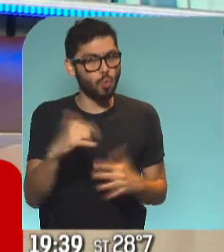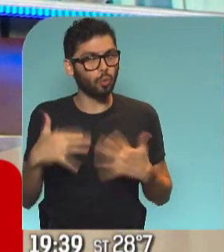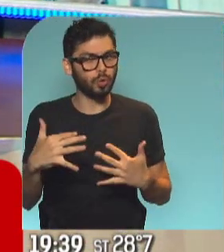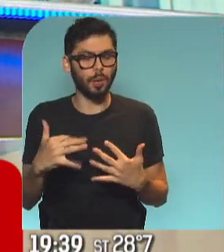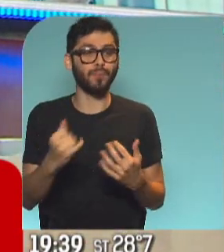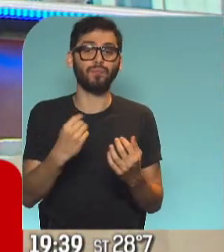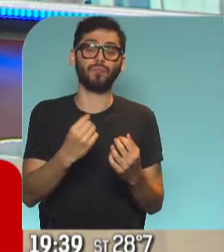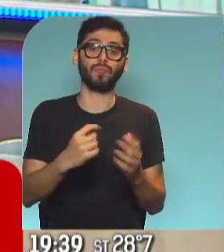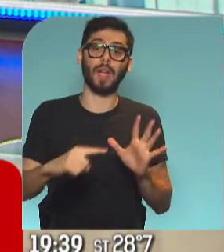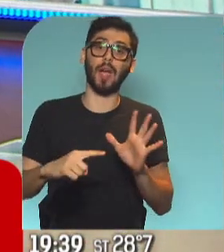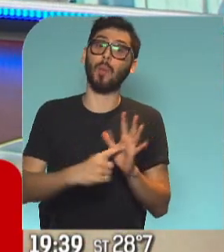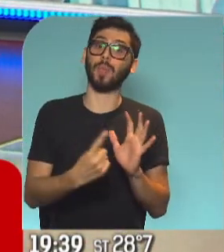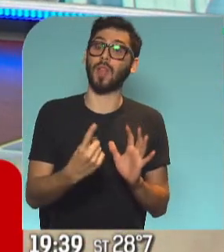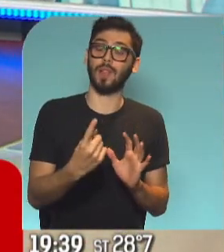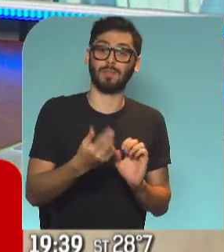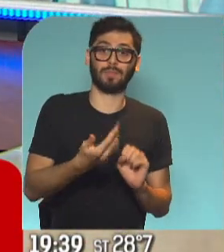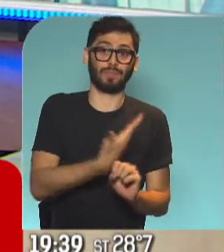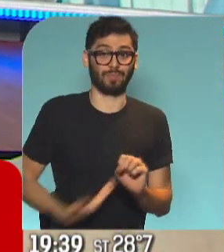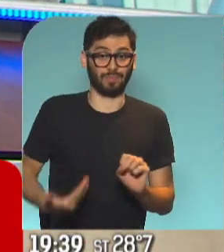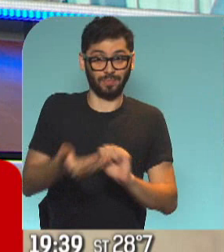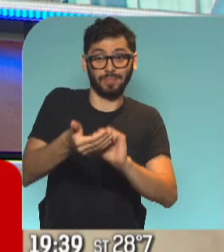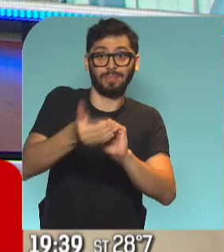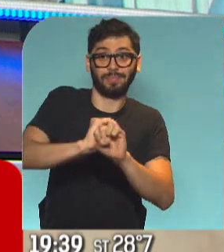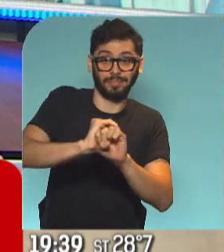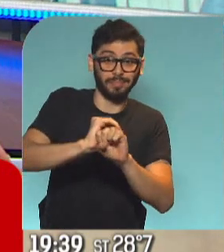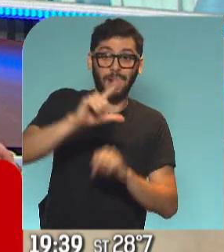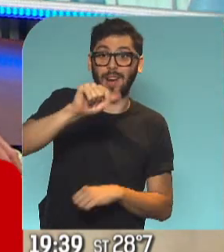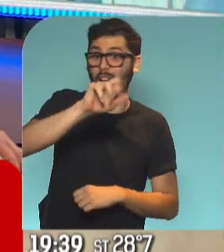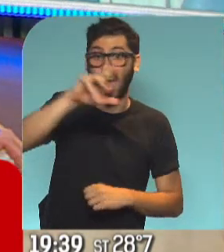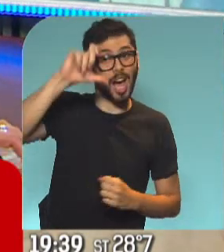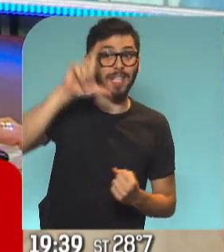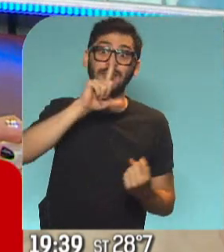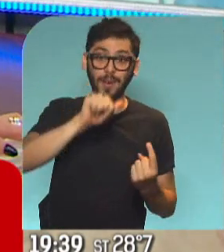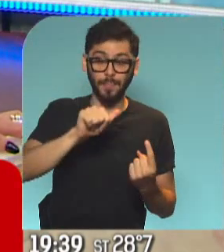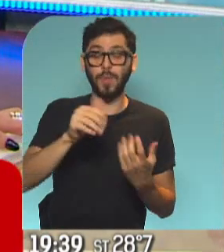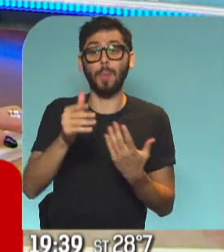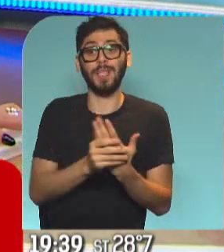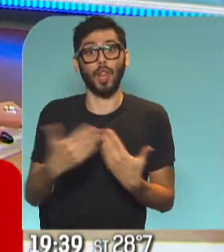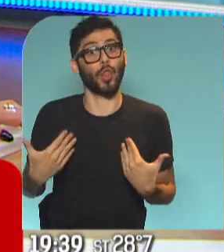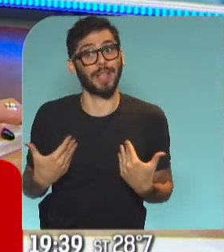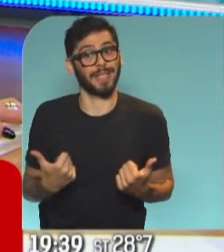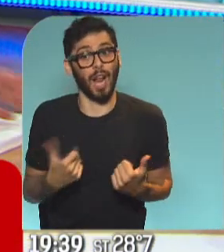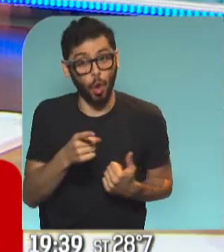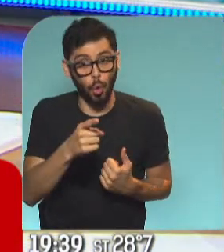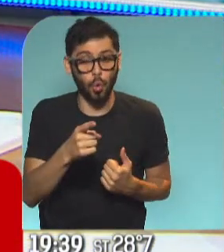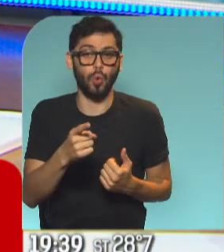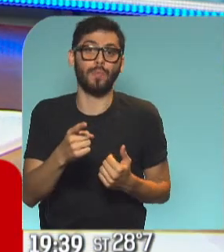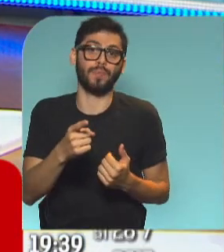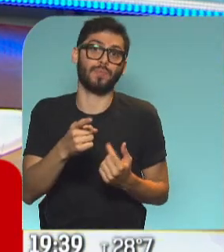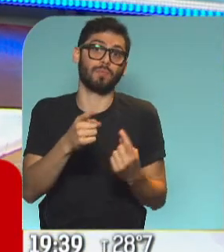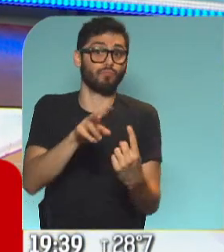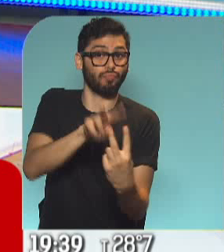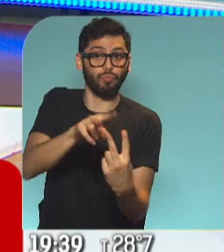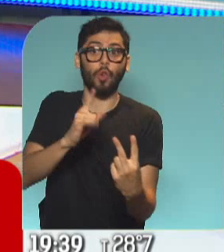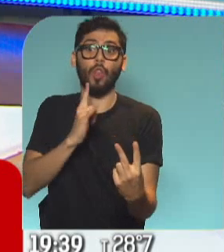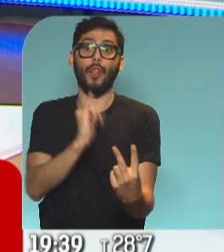del jefe de la ciudad de Buenos Aires, Horacio Rodríguez Larreta, y el titular de la cartera de salud por supuestamente